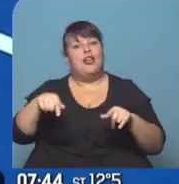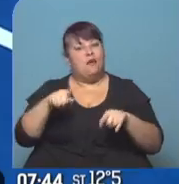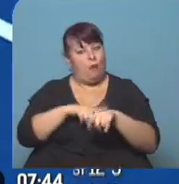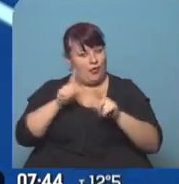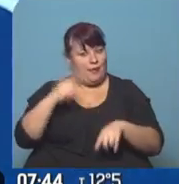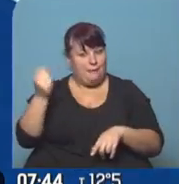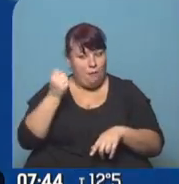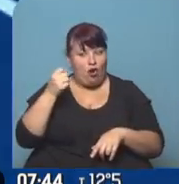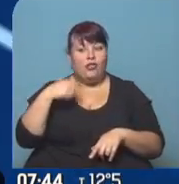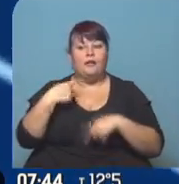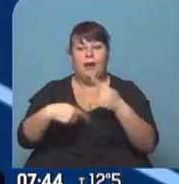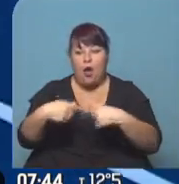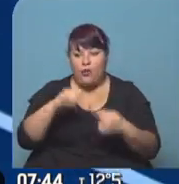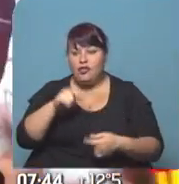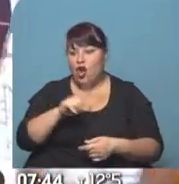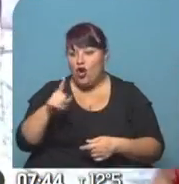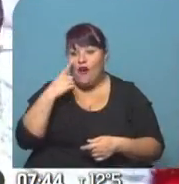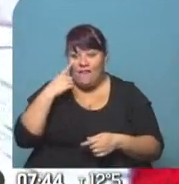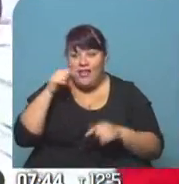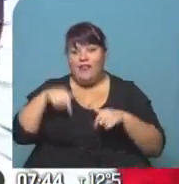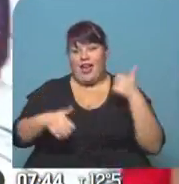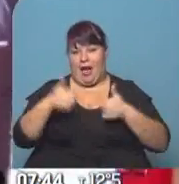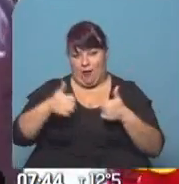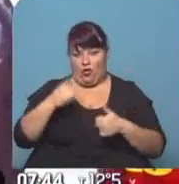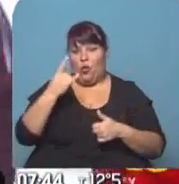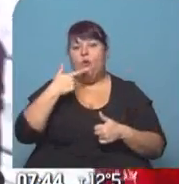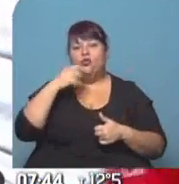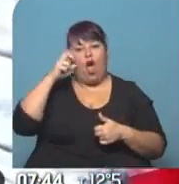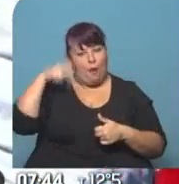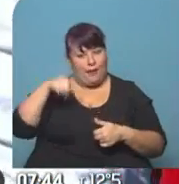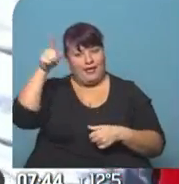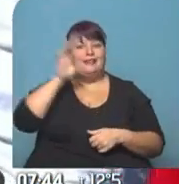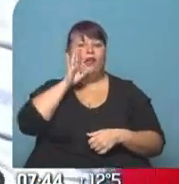también decisiva para continuar con vida en el torneo, el US Open, allí en los Estados Unidos.